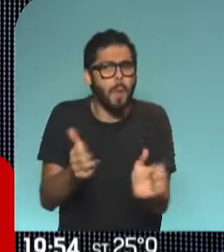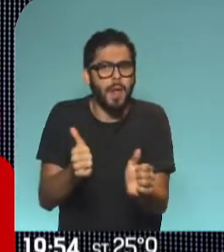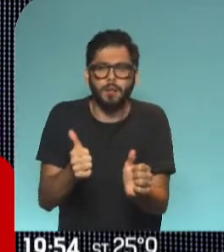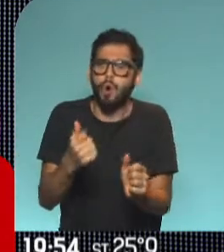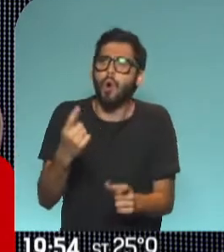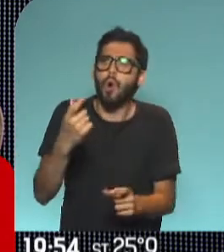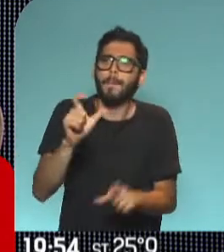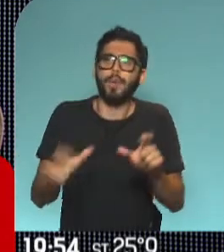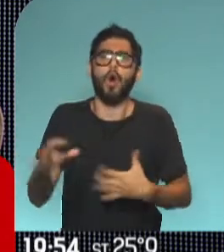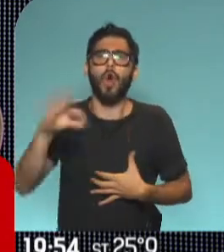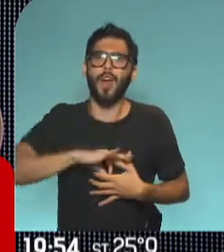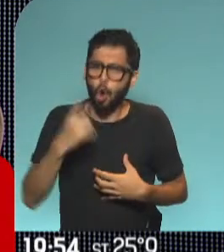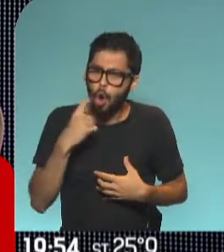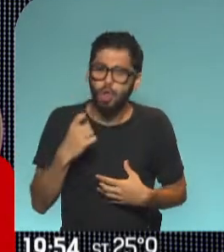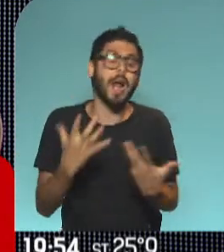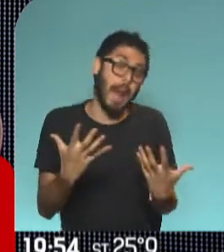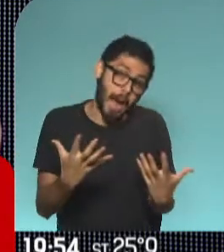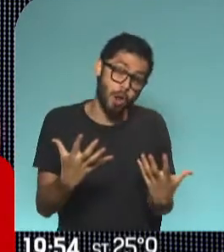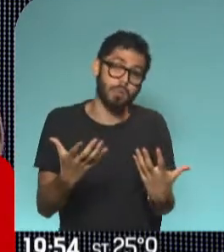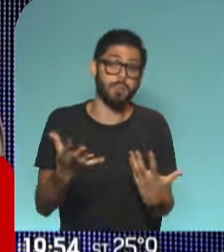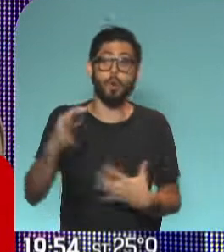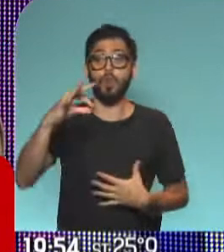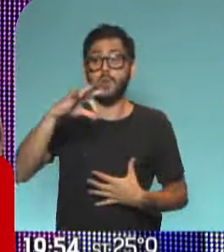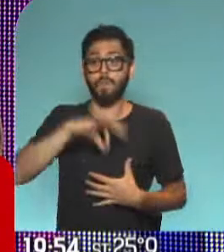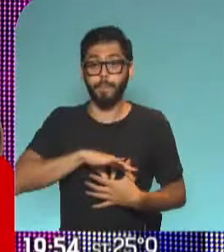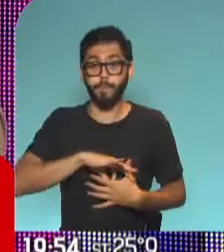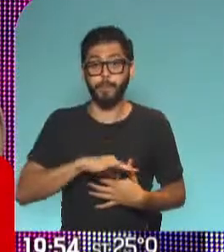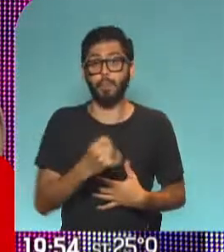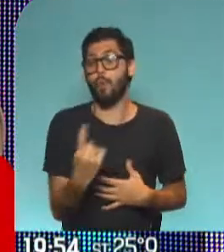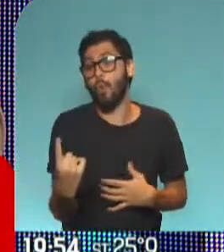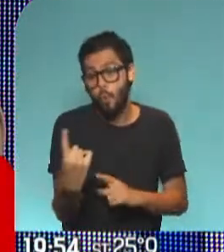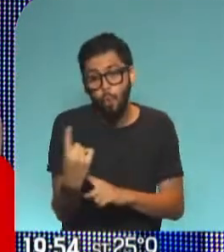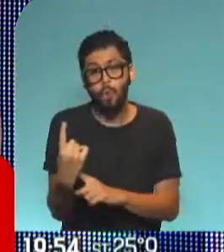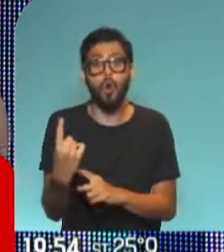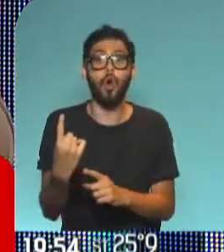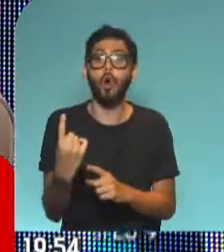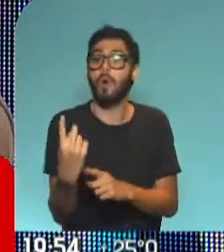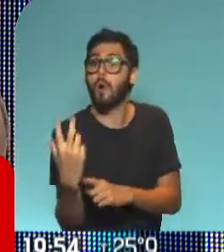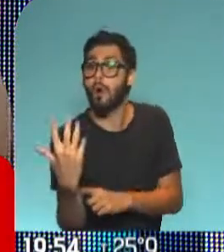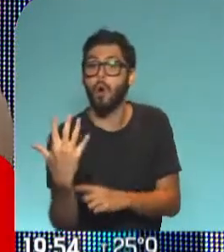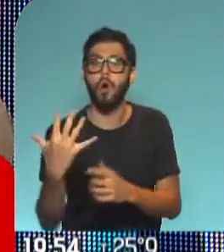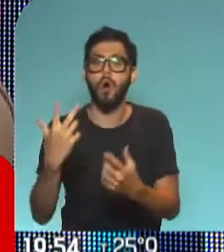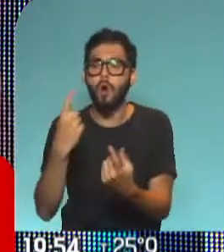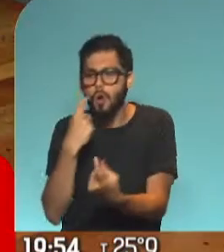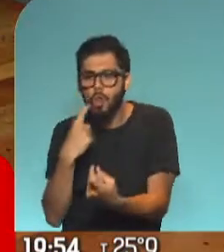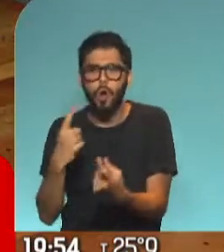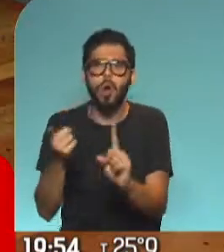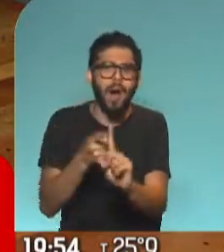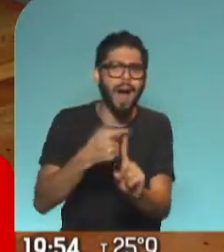contagios, hay un protocolo para cuando hay un contagio, cuando es uno solo, cuando son más de uno, si están relacionados, si no están